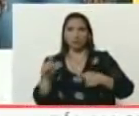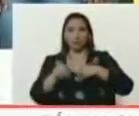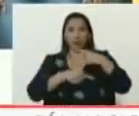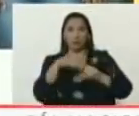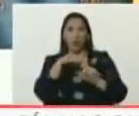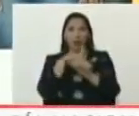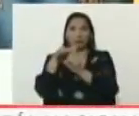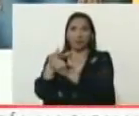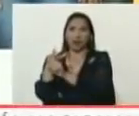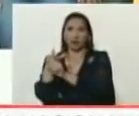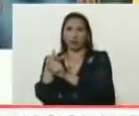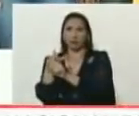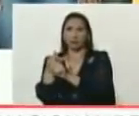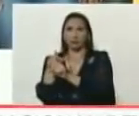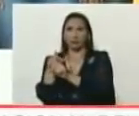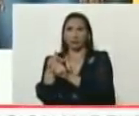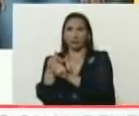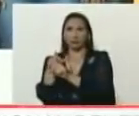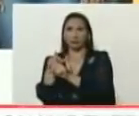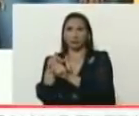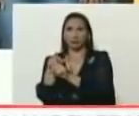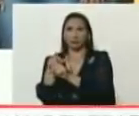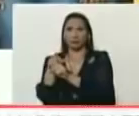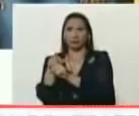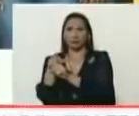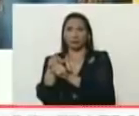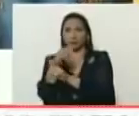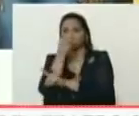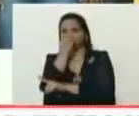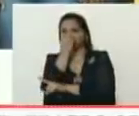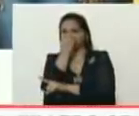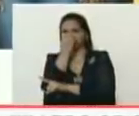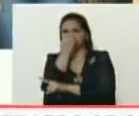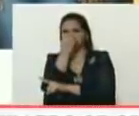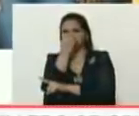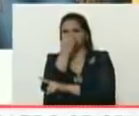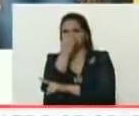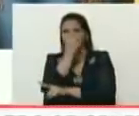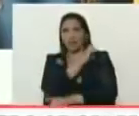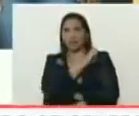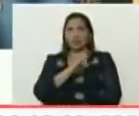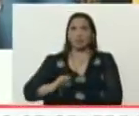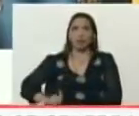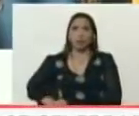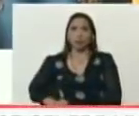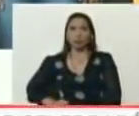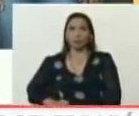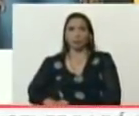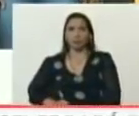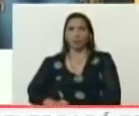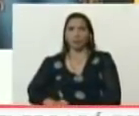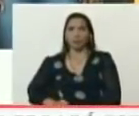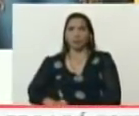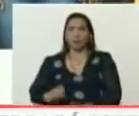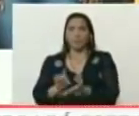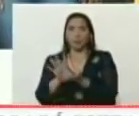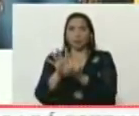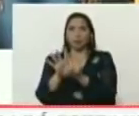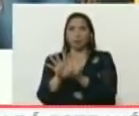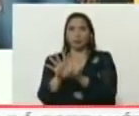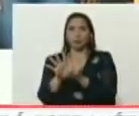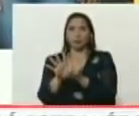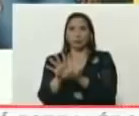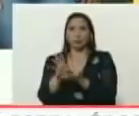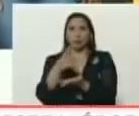ataque del payasito de El Salvador, que expulsó